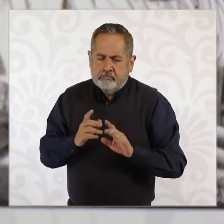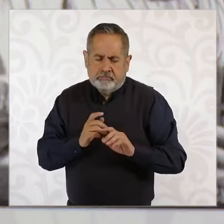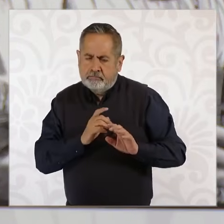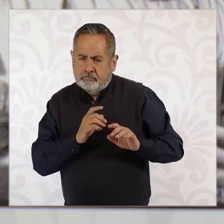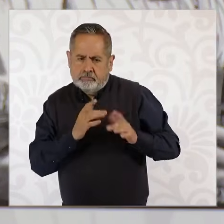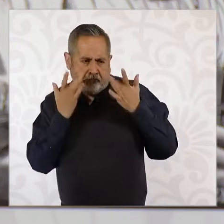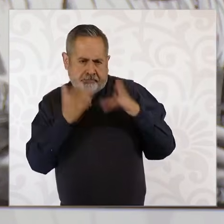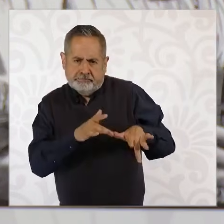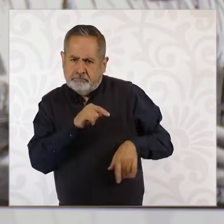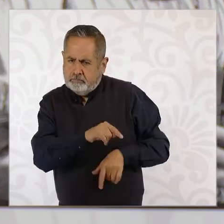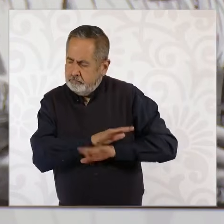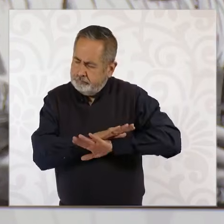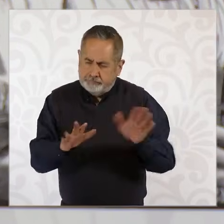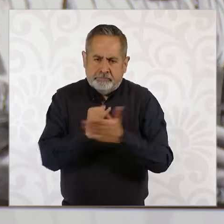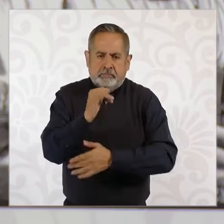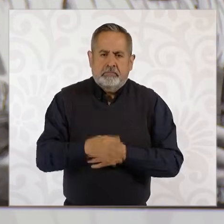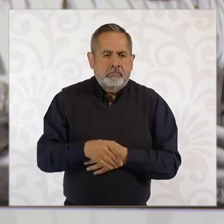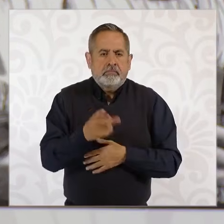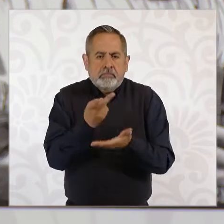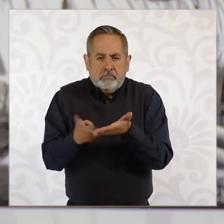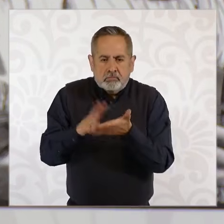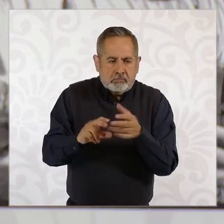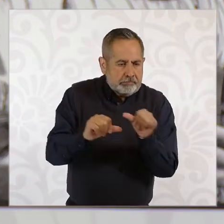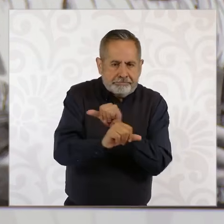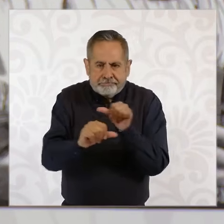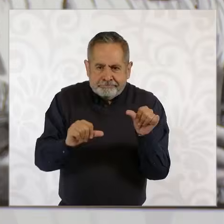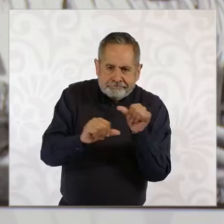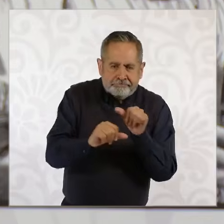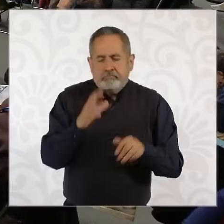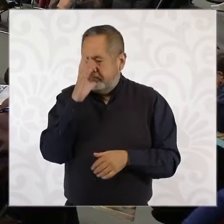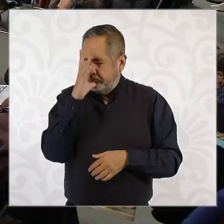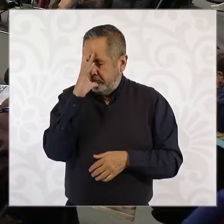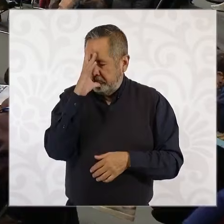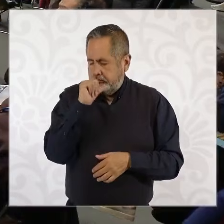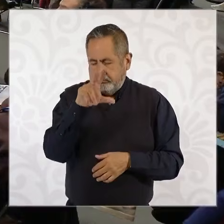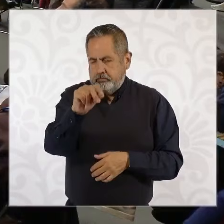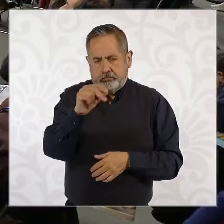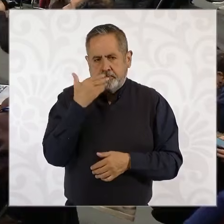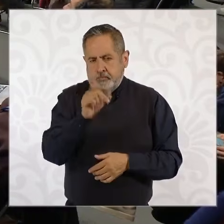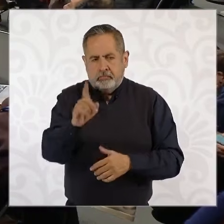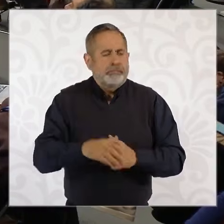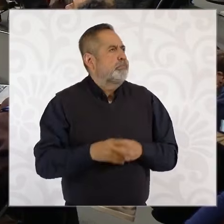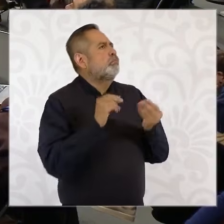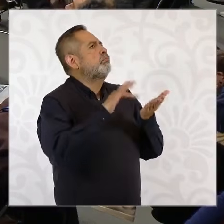se vayan al territorio. Pero no está bien que se hagan las dos cosas al mismo tiempo. Muchas gracias, presidente.